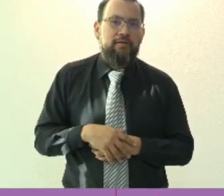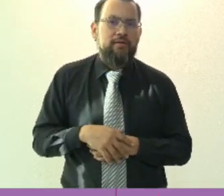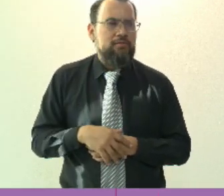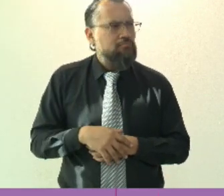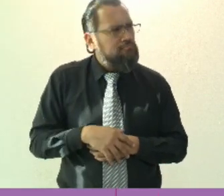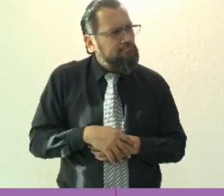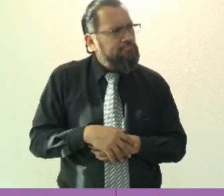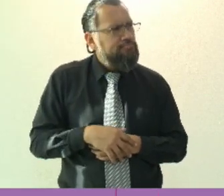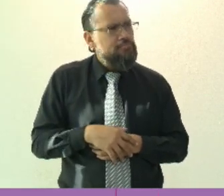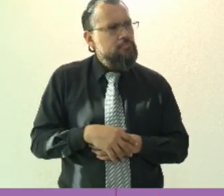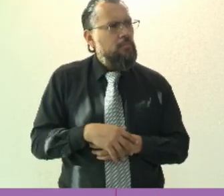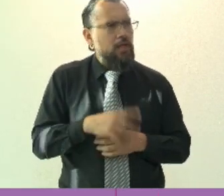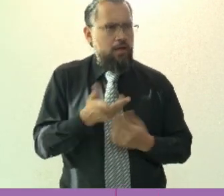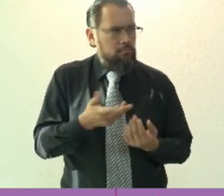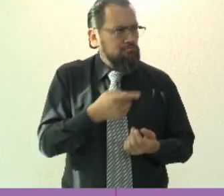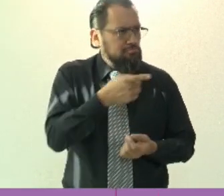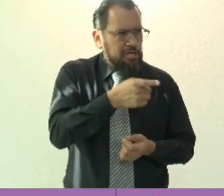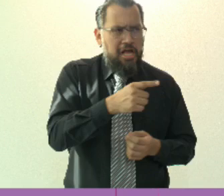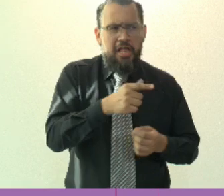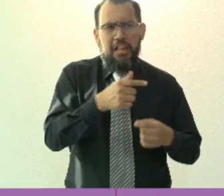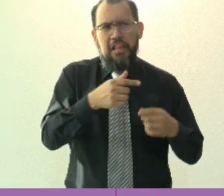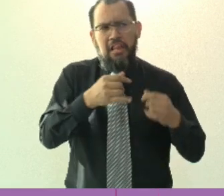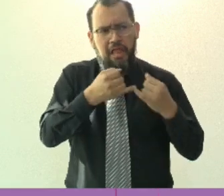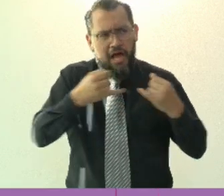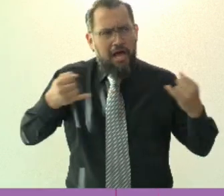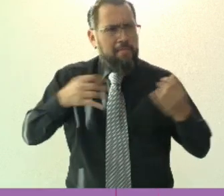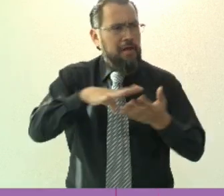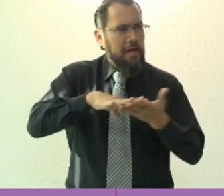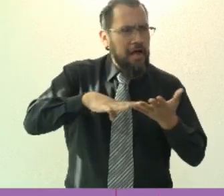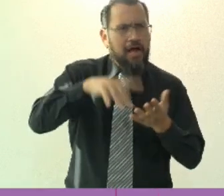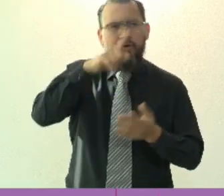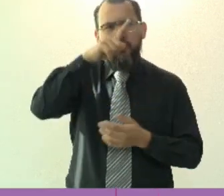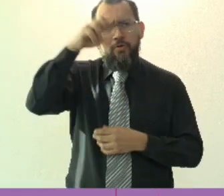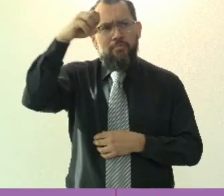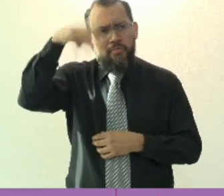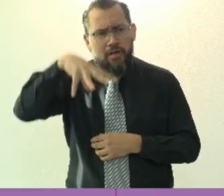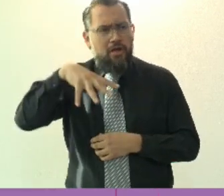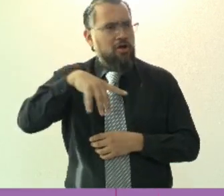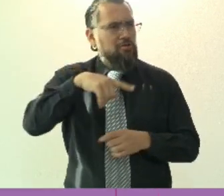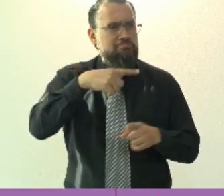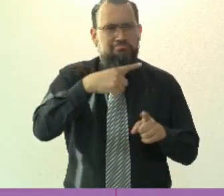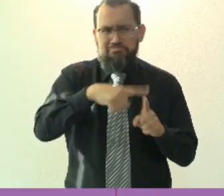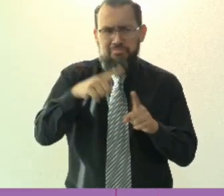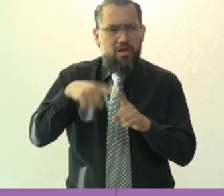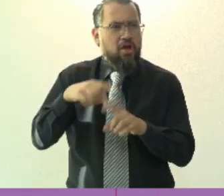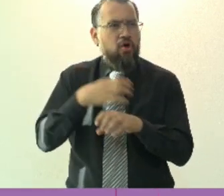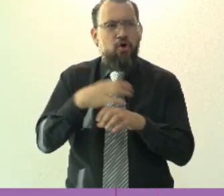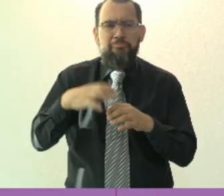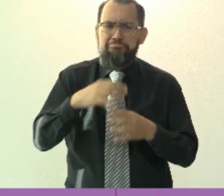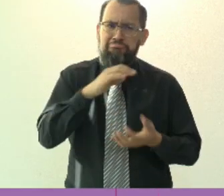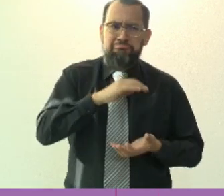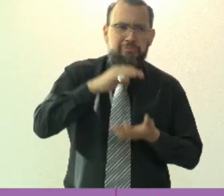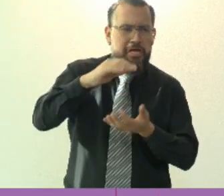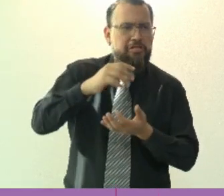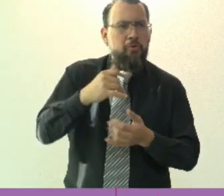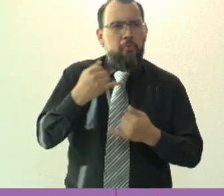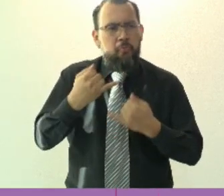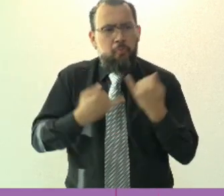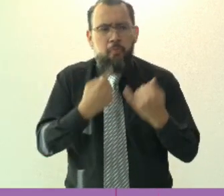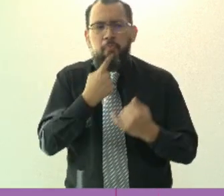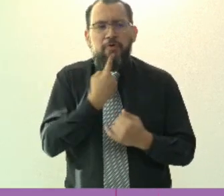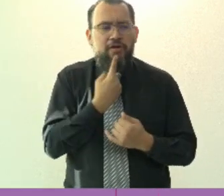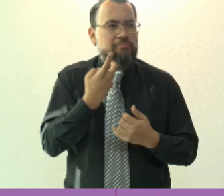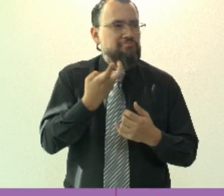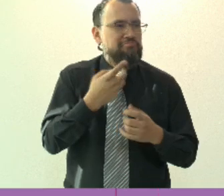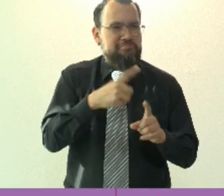pídeme lo que quieras, lámparas, cables, coladeras, juegos para los niños, despensas, juguetes. No, no, pero